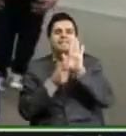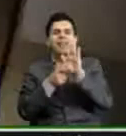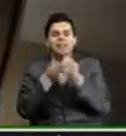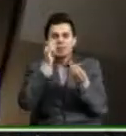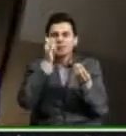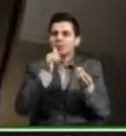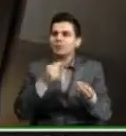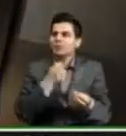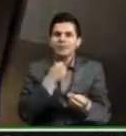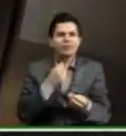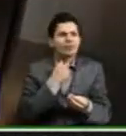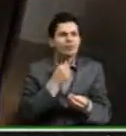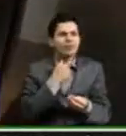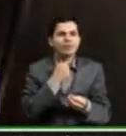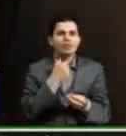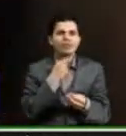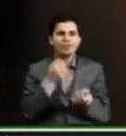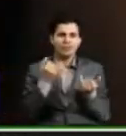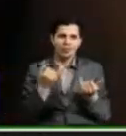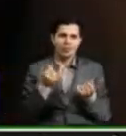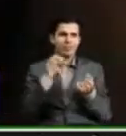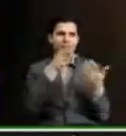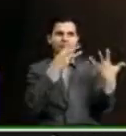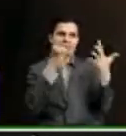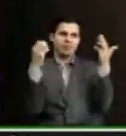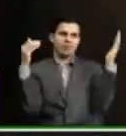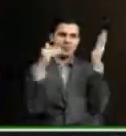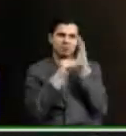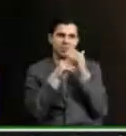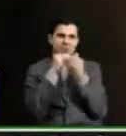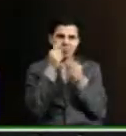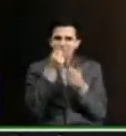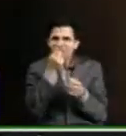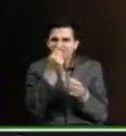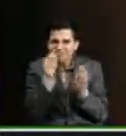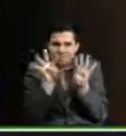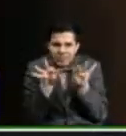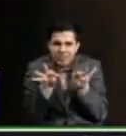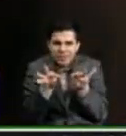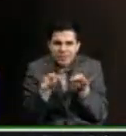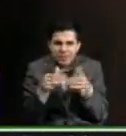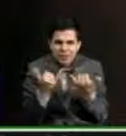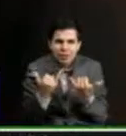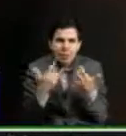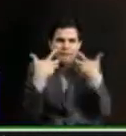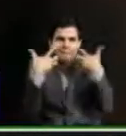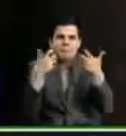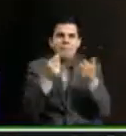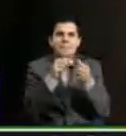que ya supera las 800.000 visitas. Estos son algunos de los videos más populares en la red.